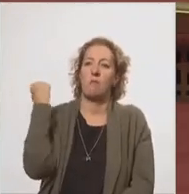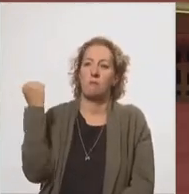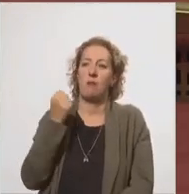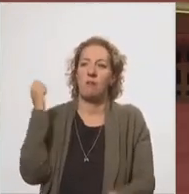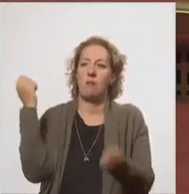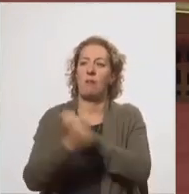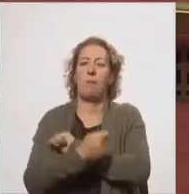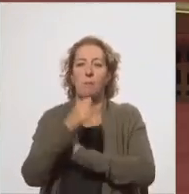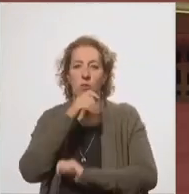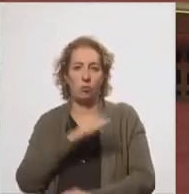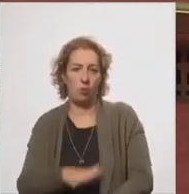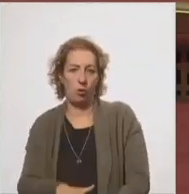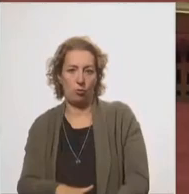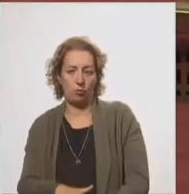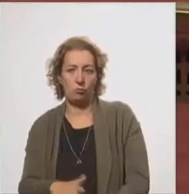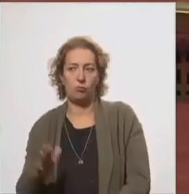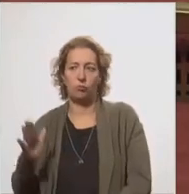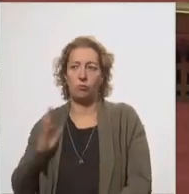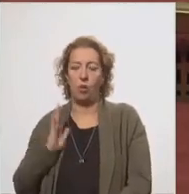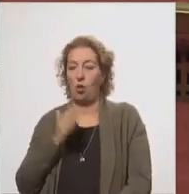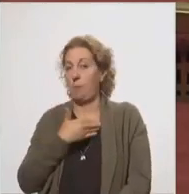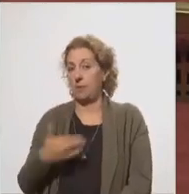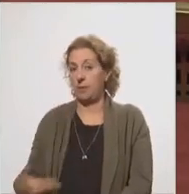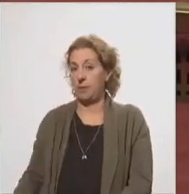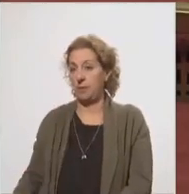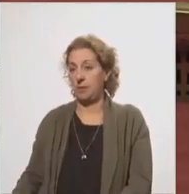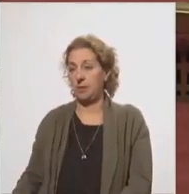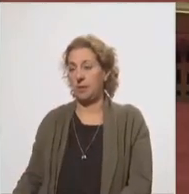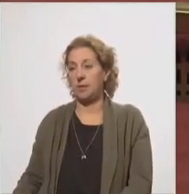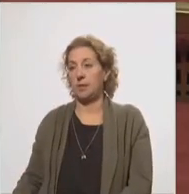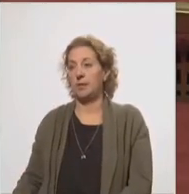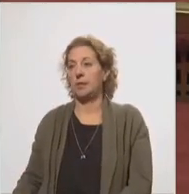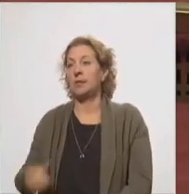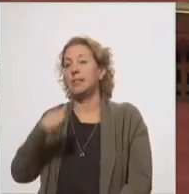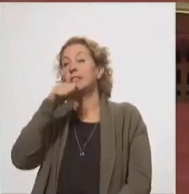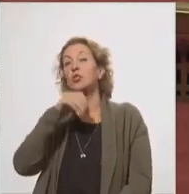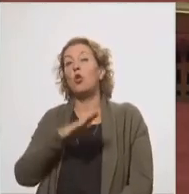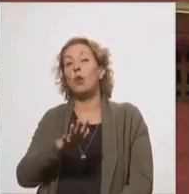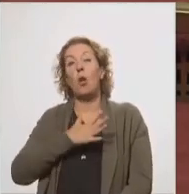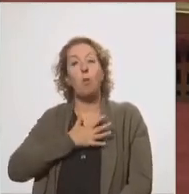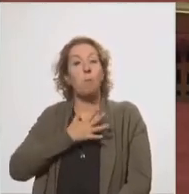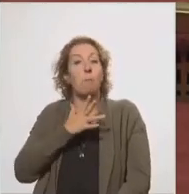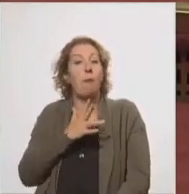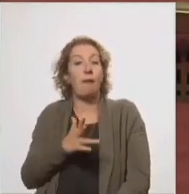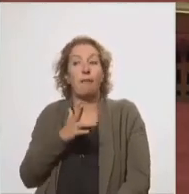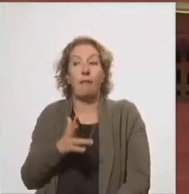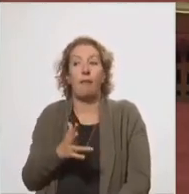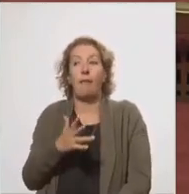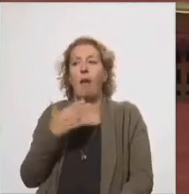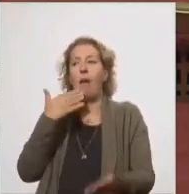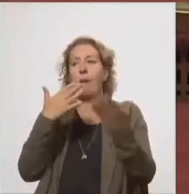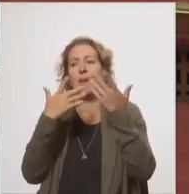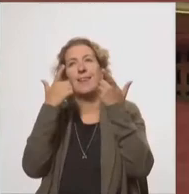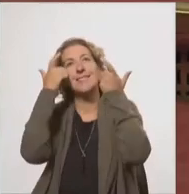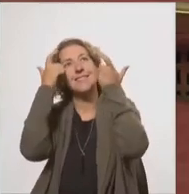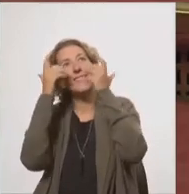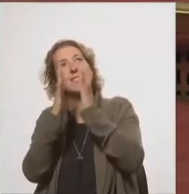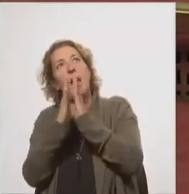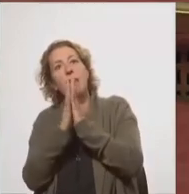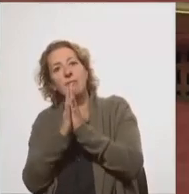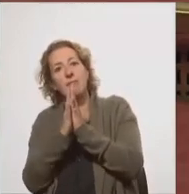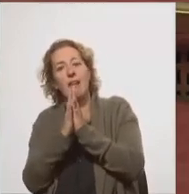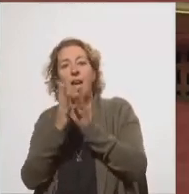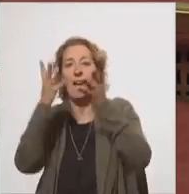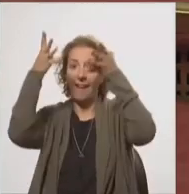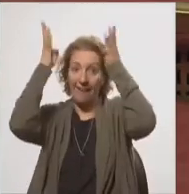cambios históricos, señora presidenta. Las páginas de la historia de la humanidad le han reservado espacio a las santas, a las reinas, y en menor grado